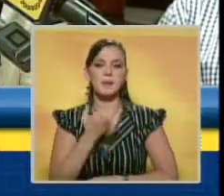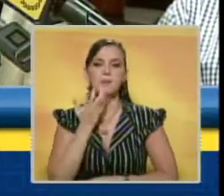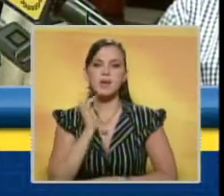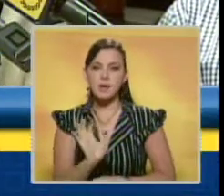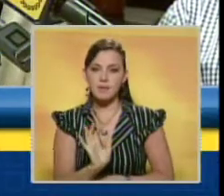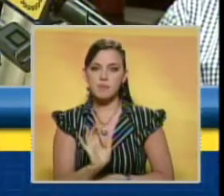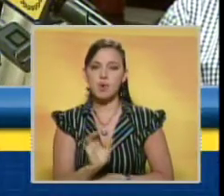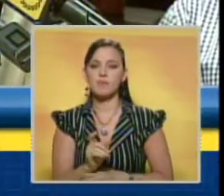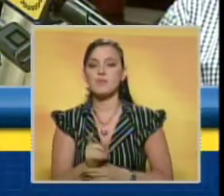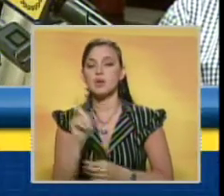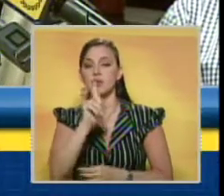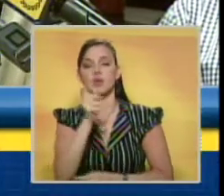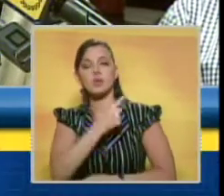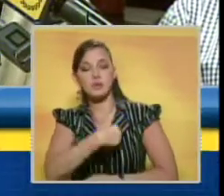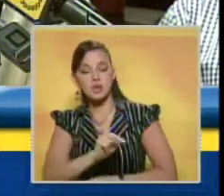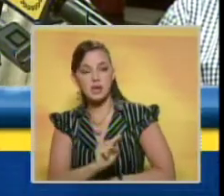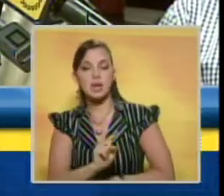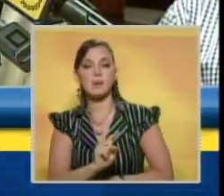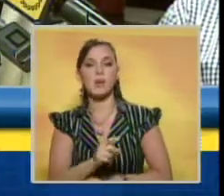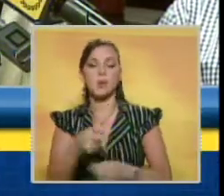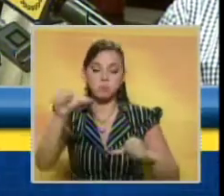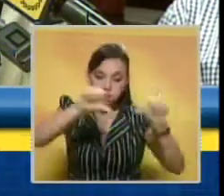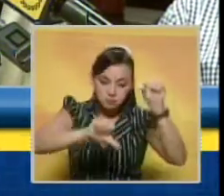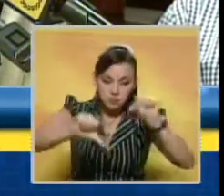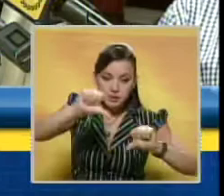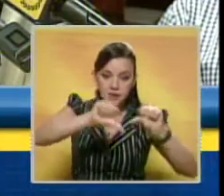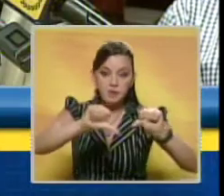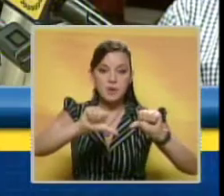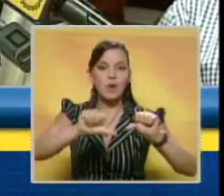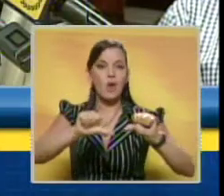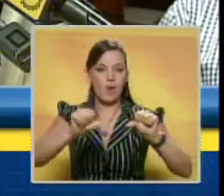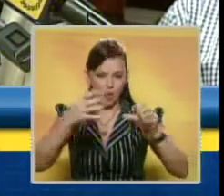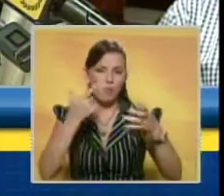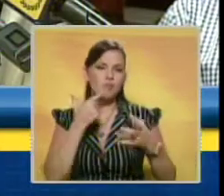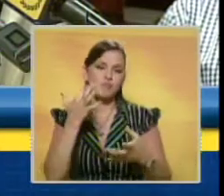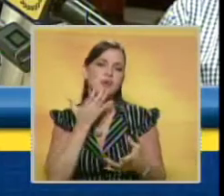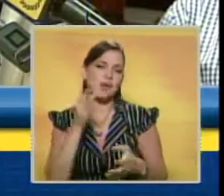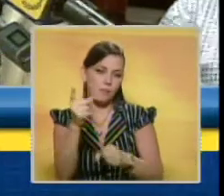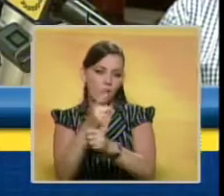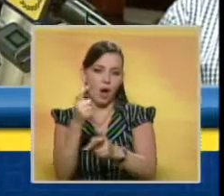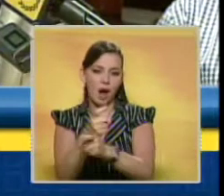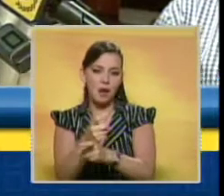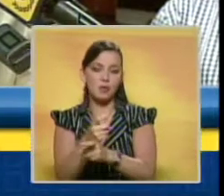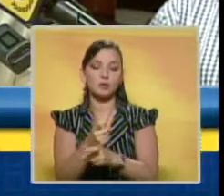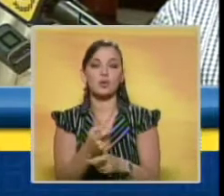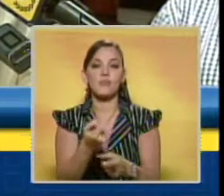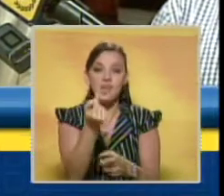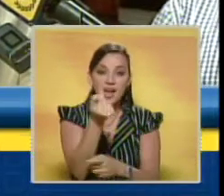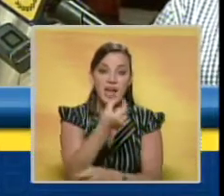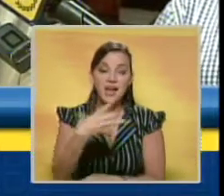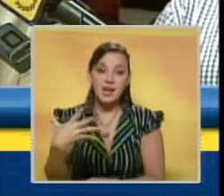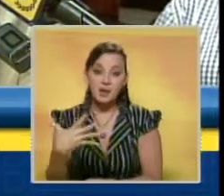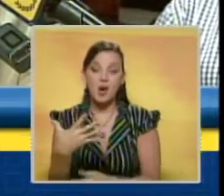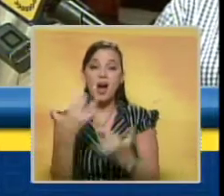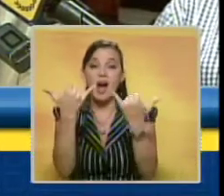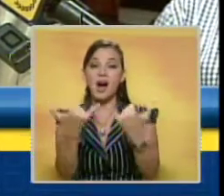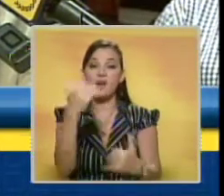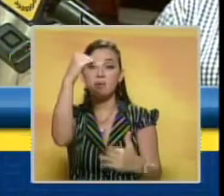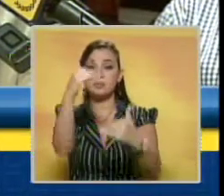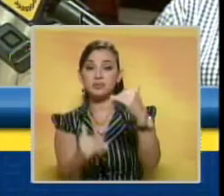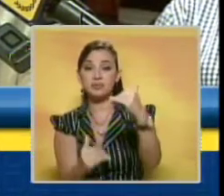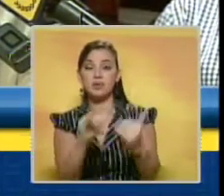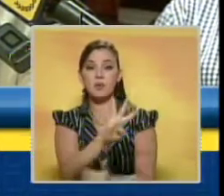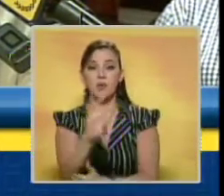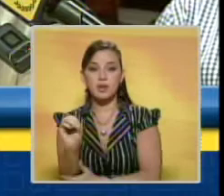los agroquímicos que necesitamos en el ciclo de verano actual que estamos cosechando en arroz, caímos en 40%